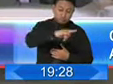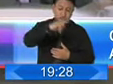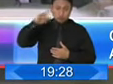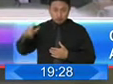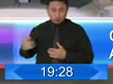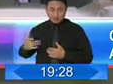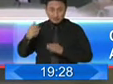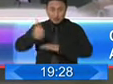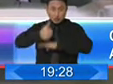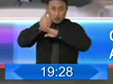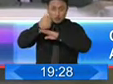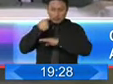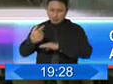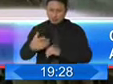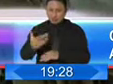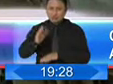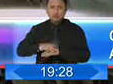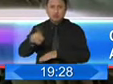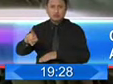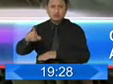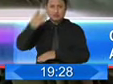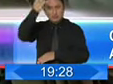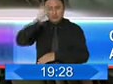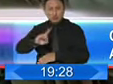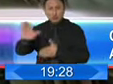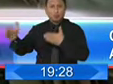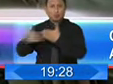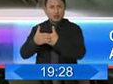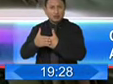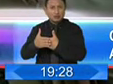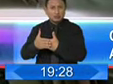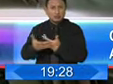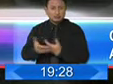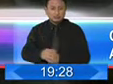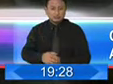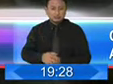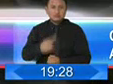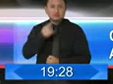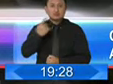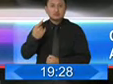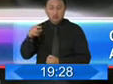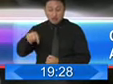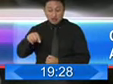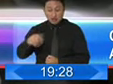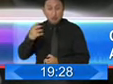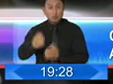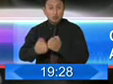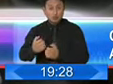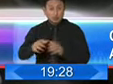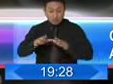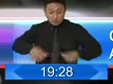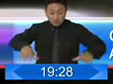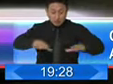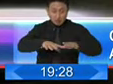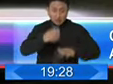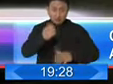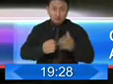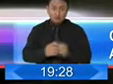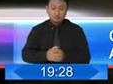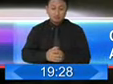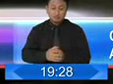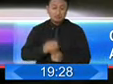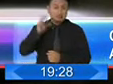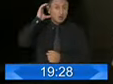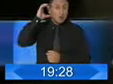se manifestaron debido a esta decisión. Acotan que esto perjudica a varios sectores del cantón. Que Cuenca, a través de las